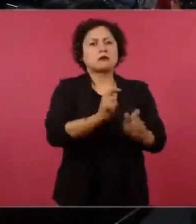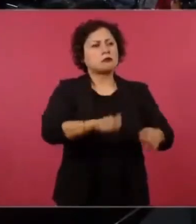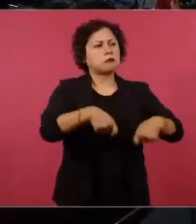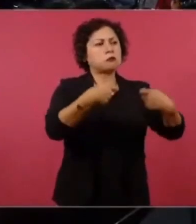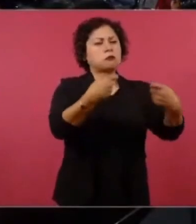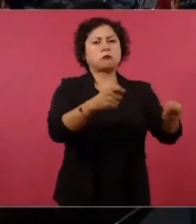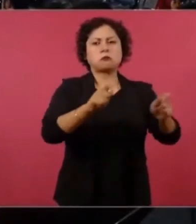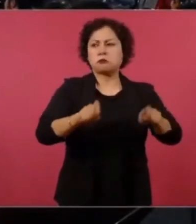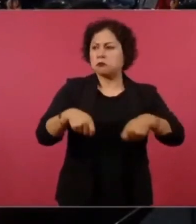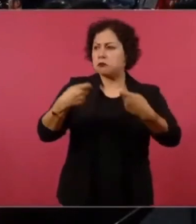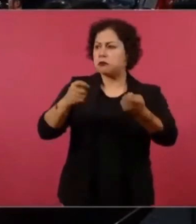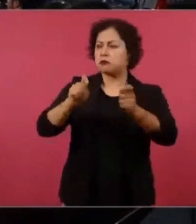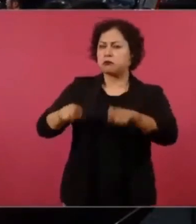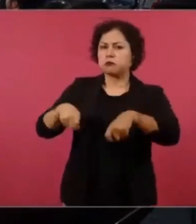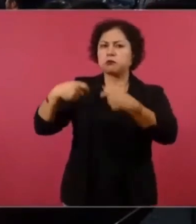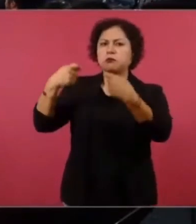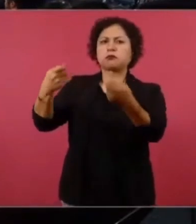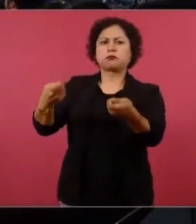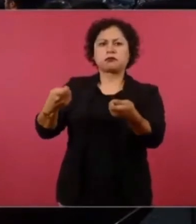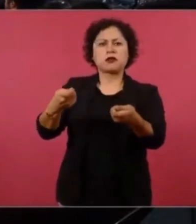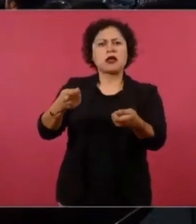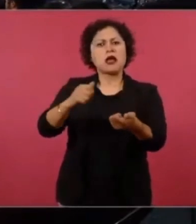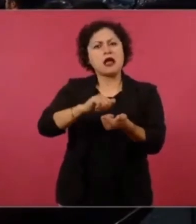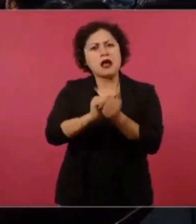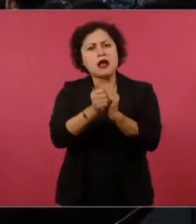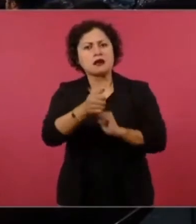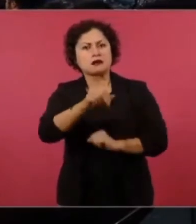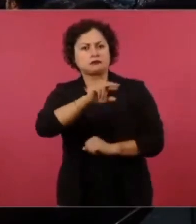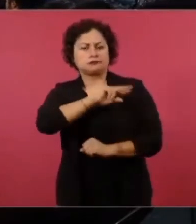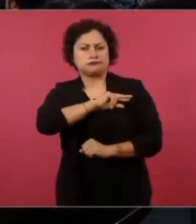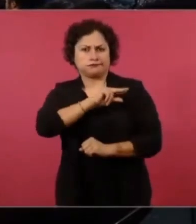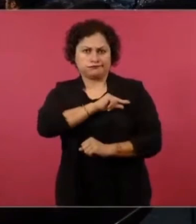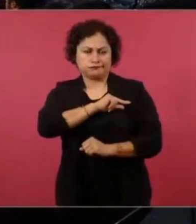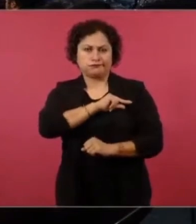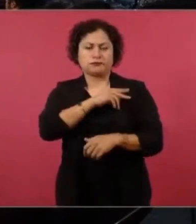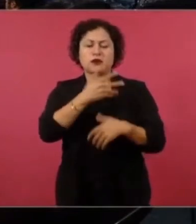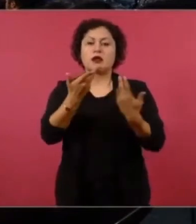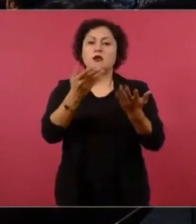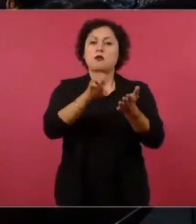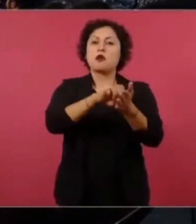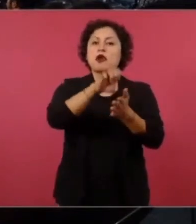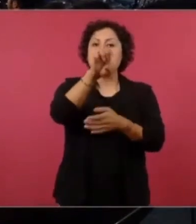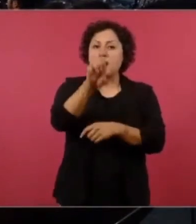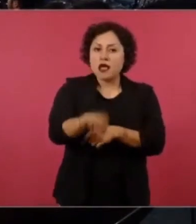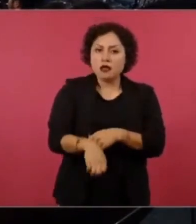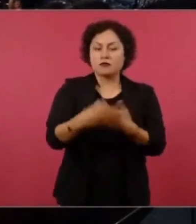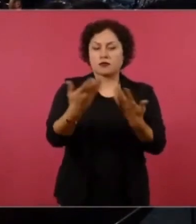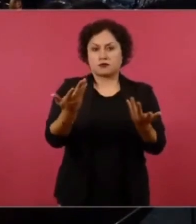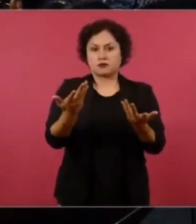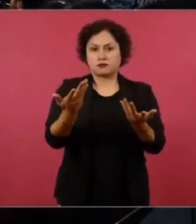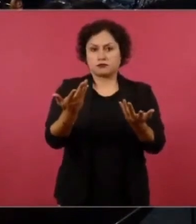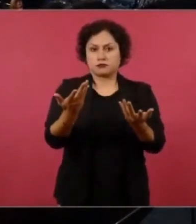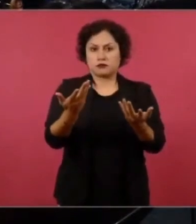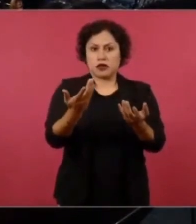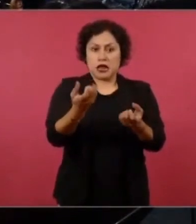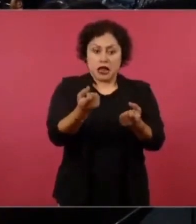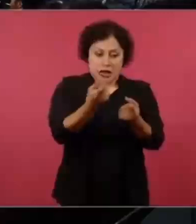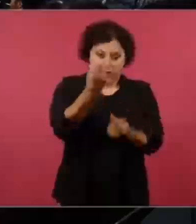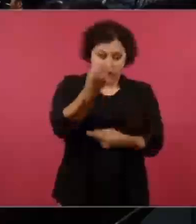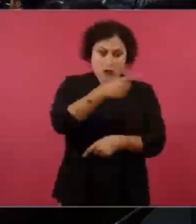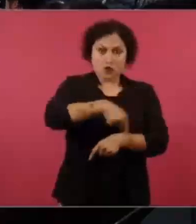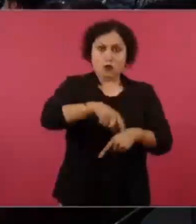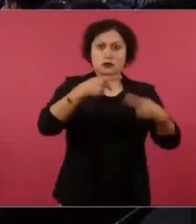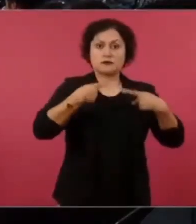a traficantes de influencia, a gente cercana, a